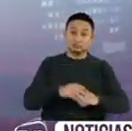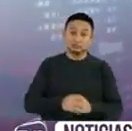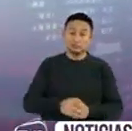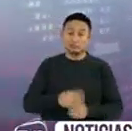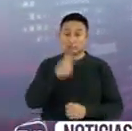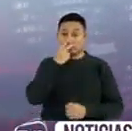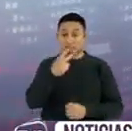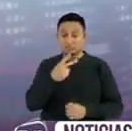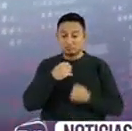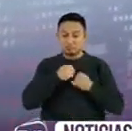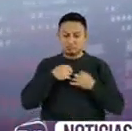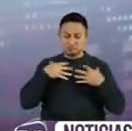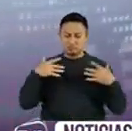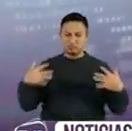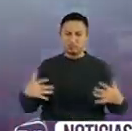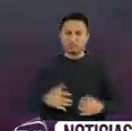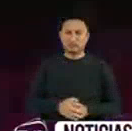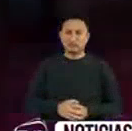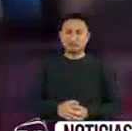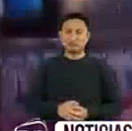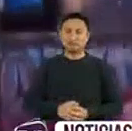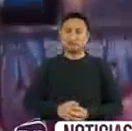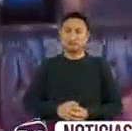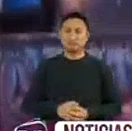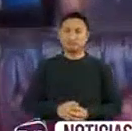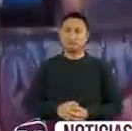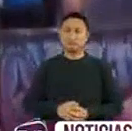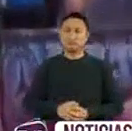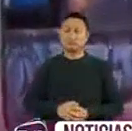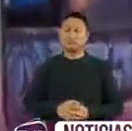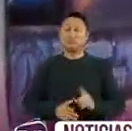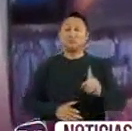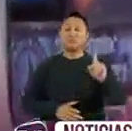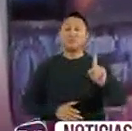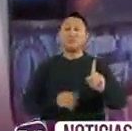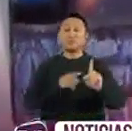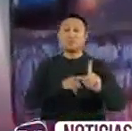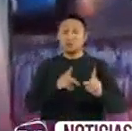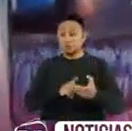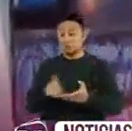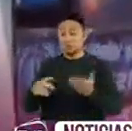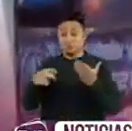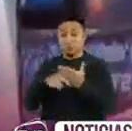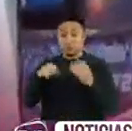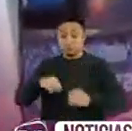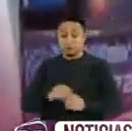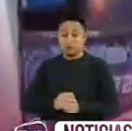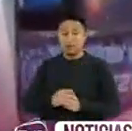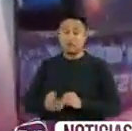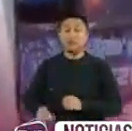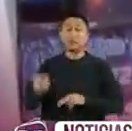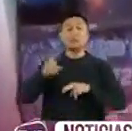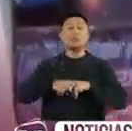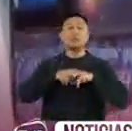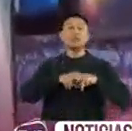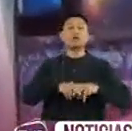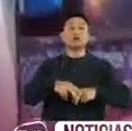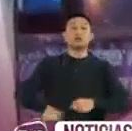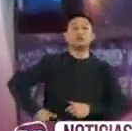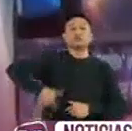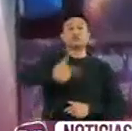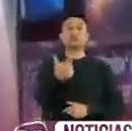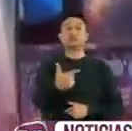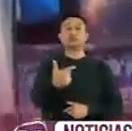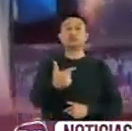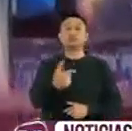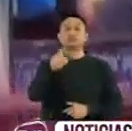pizcas de sangre y una gorra nada más. Una persona bien vestida le pagó su pasaje normal y a lo que se subió comenzó a saltar. Se le suben, hace